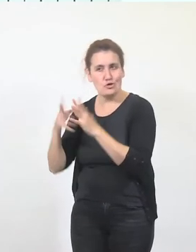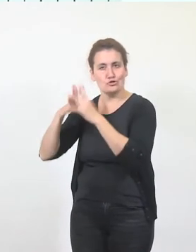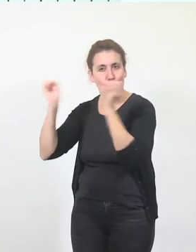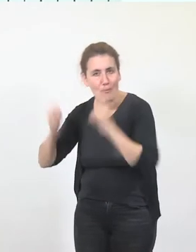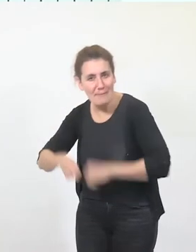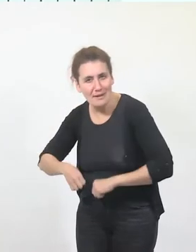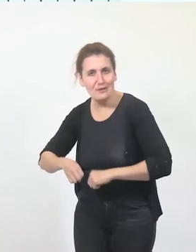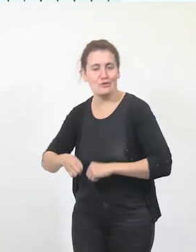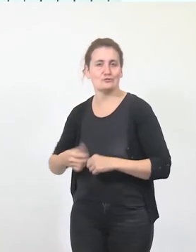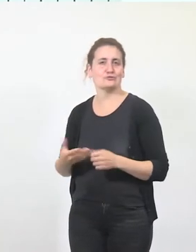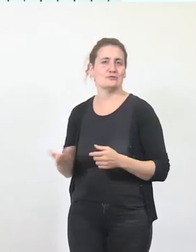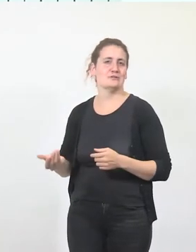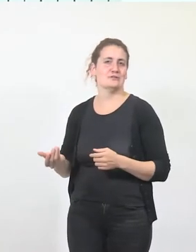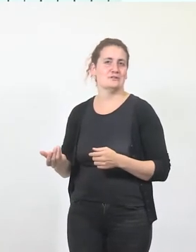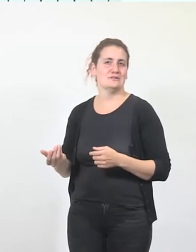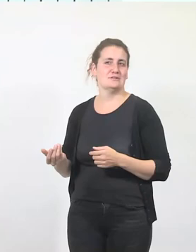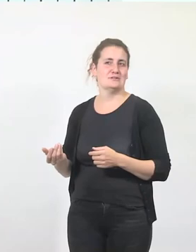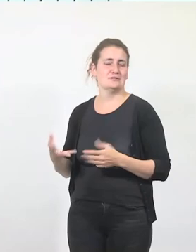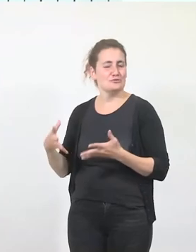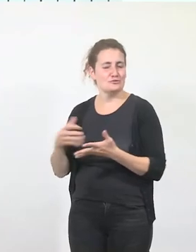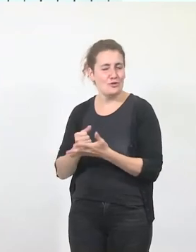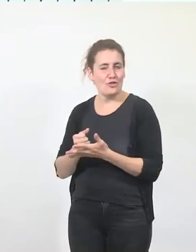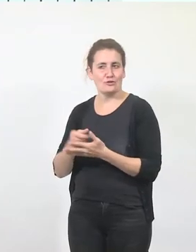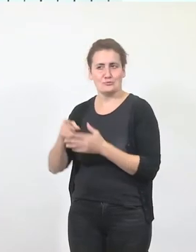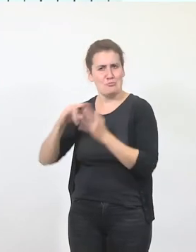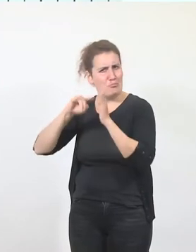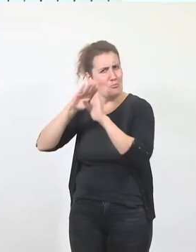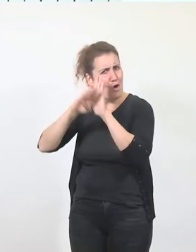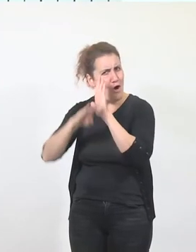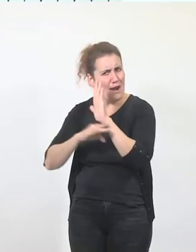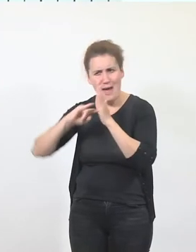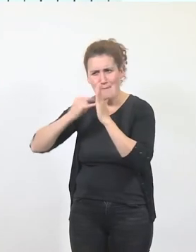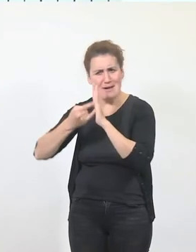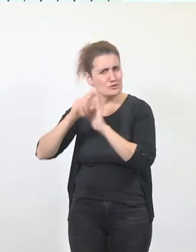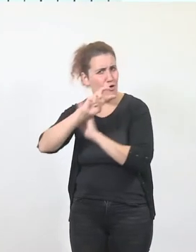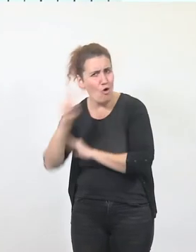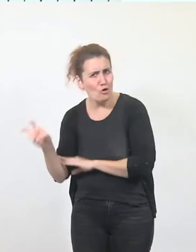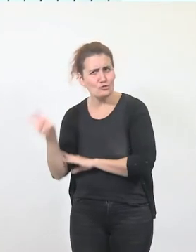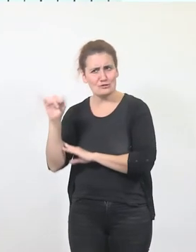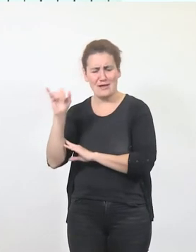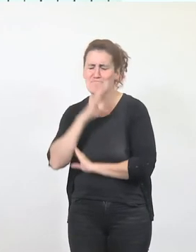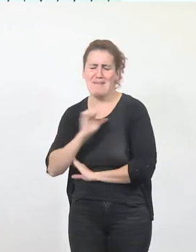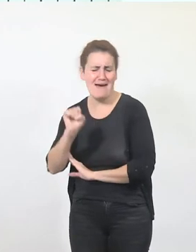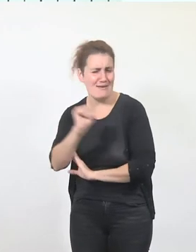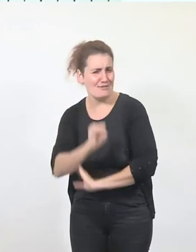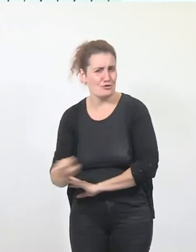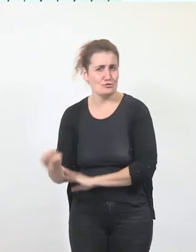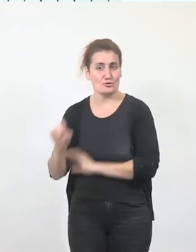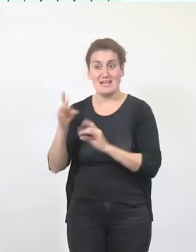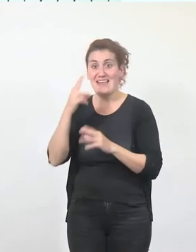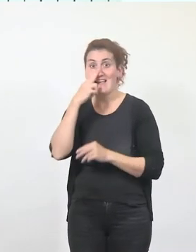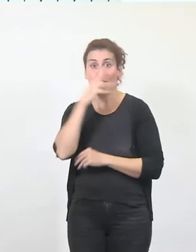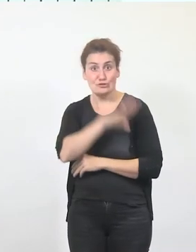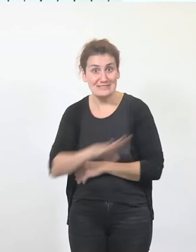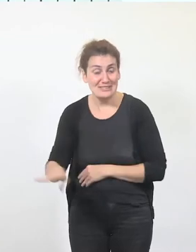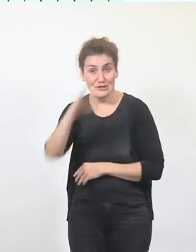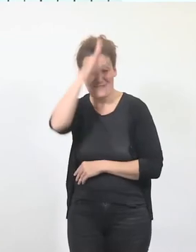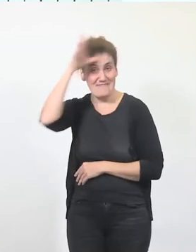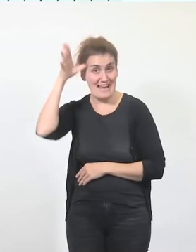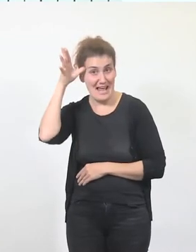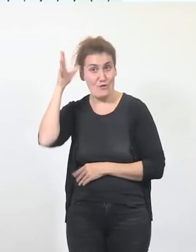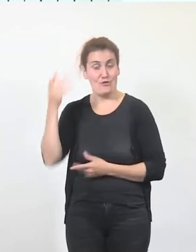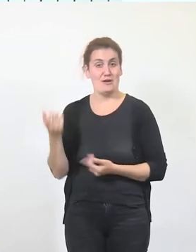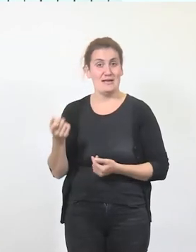los convenios que tenemos, también hay otros programas maravillosos, como es el programa de los niños en